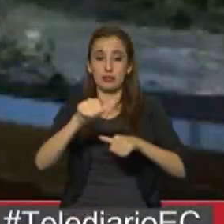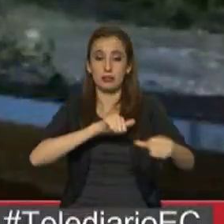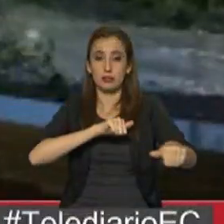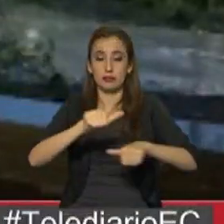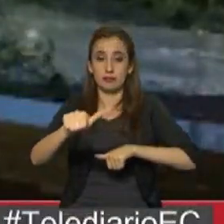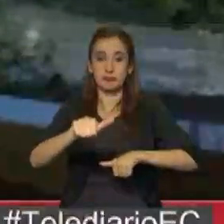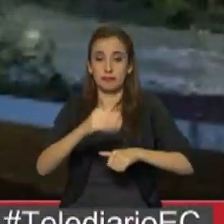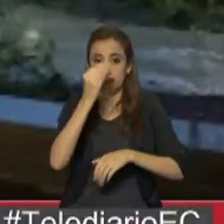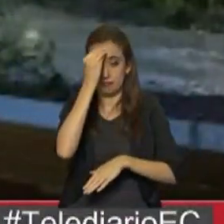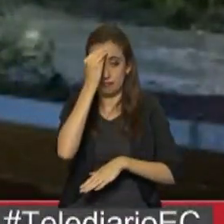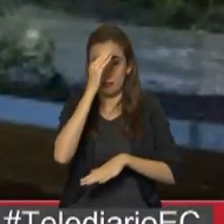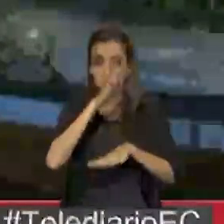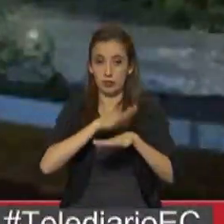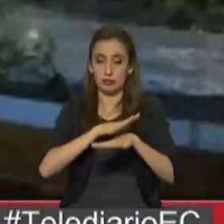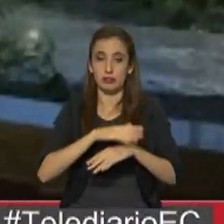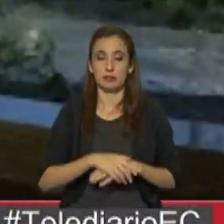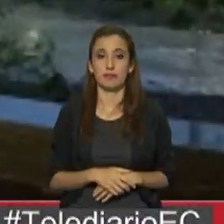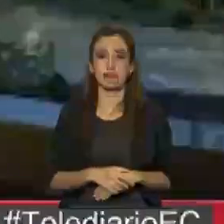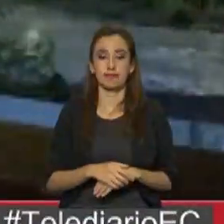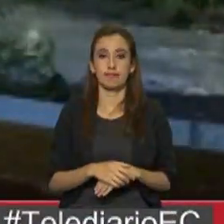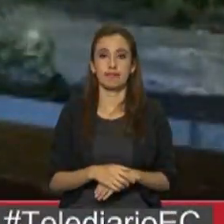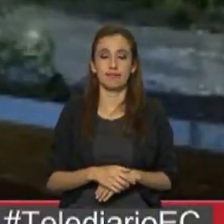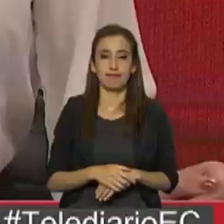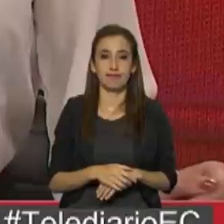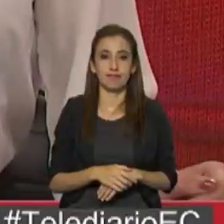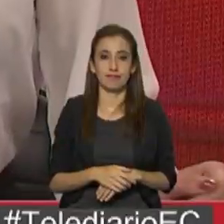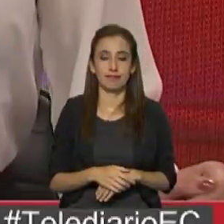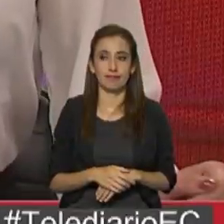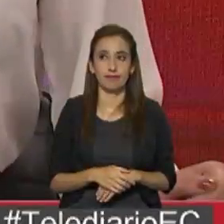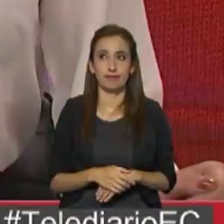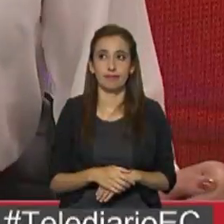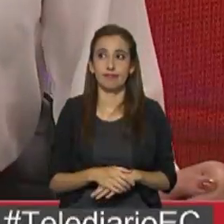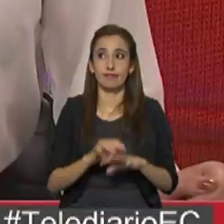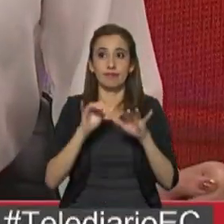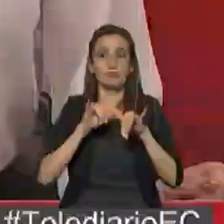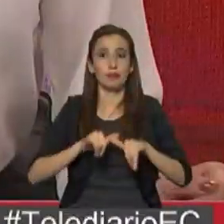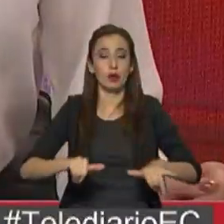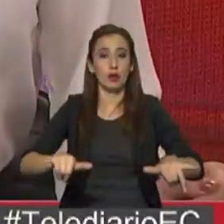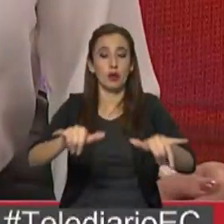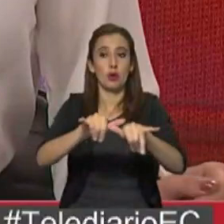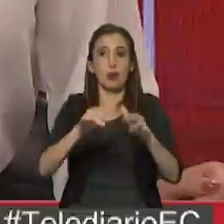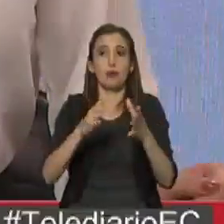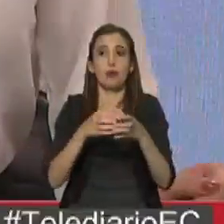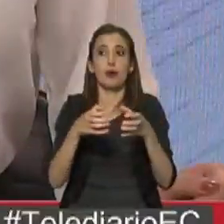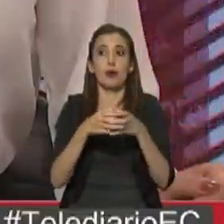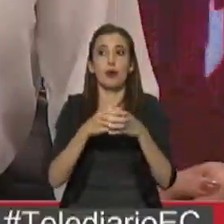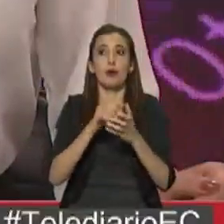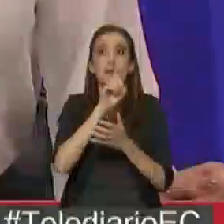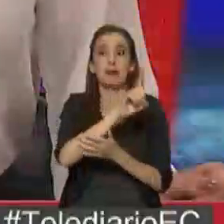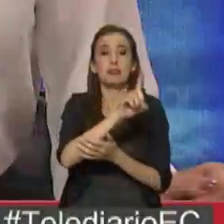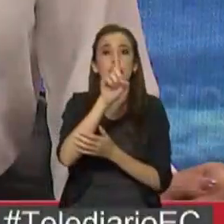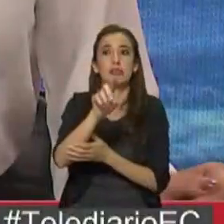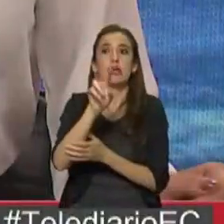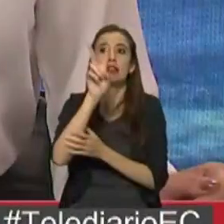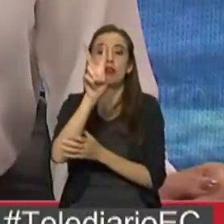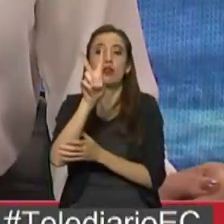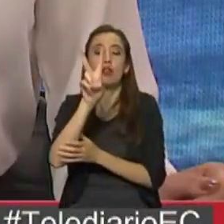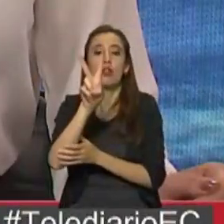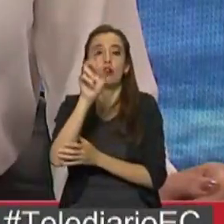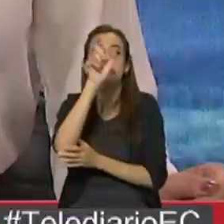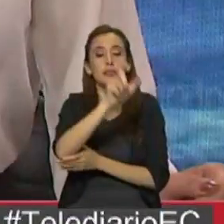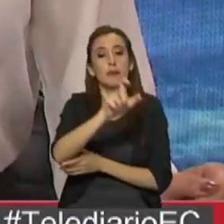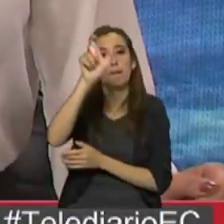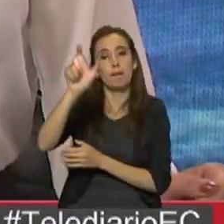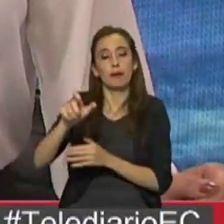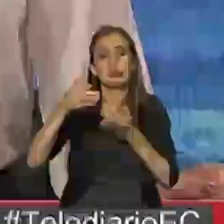soy natalie salas voltaire o de la voz de américa continuamos como estaba previsto 112 pasajeros australianos a bordo